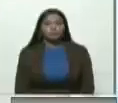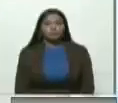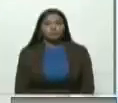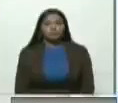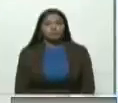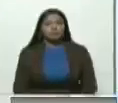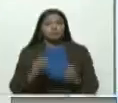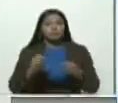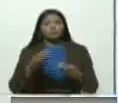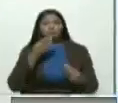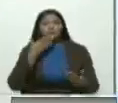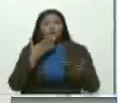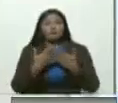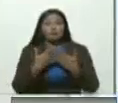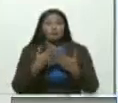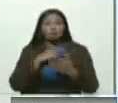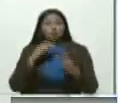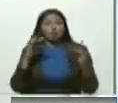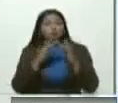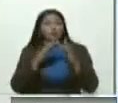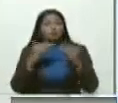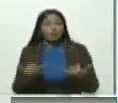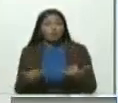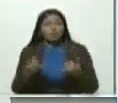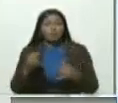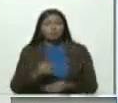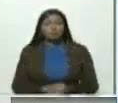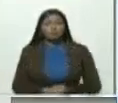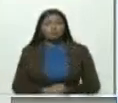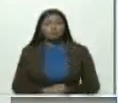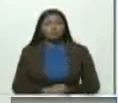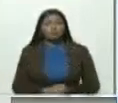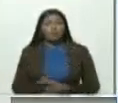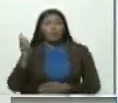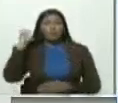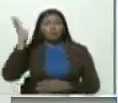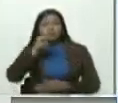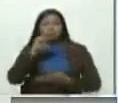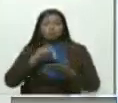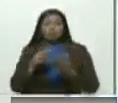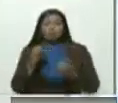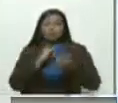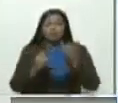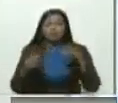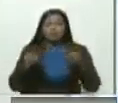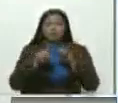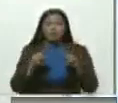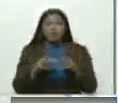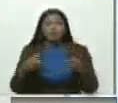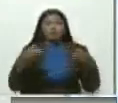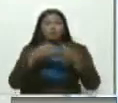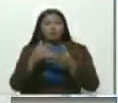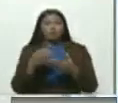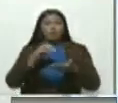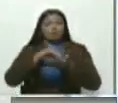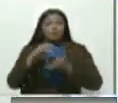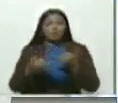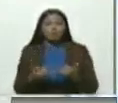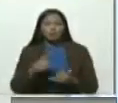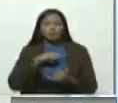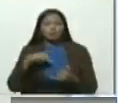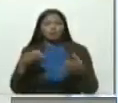Así es, Michelle, muchas gracias. Establecemos contacto desde el Palacio Federal Legislativo cuando culmina la reunión de instalación de